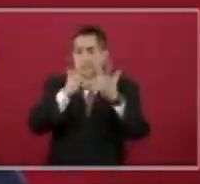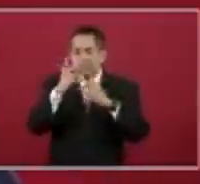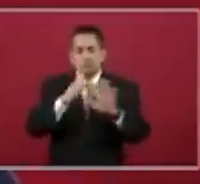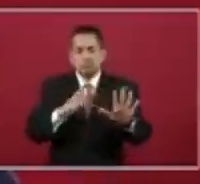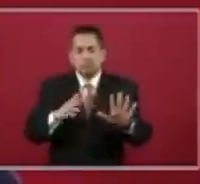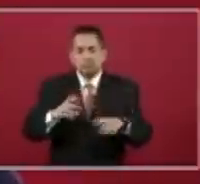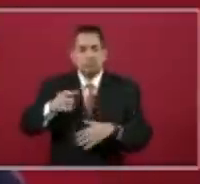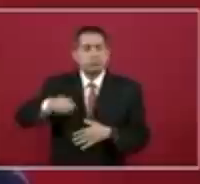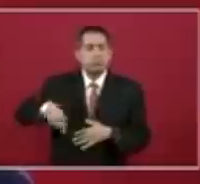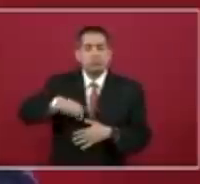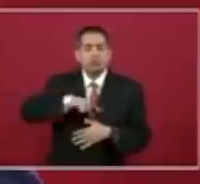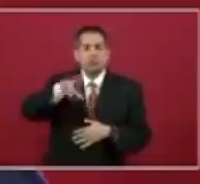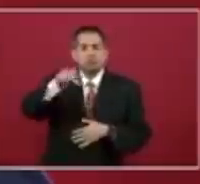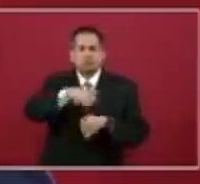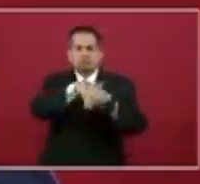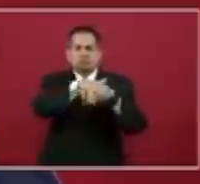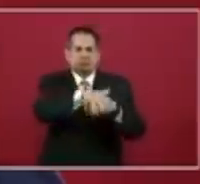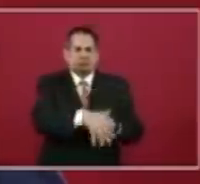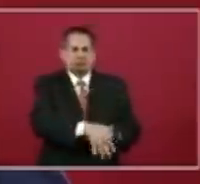Nosotros no somos represores.